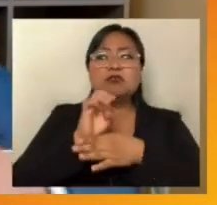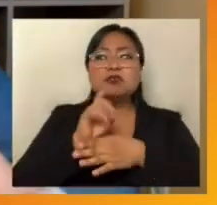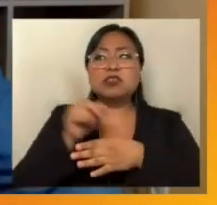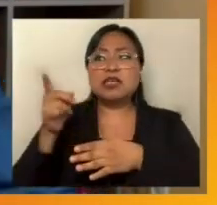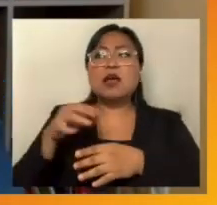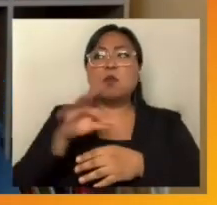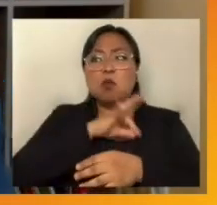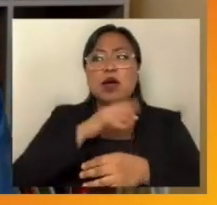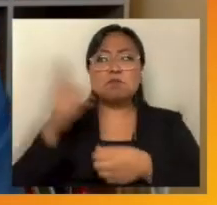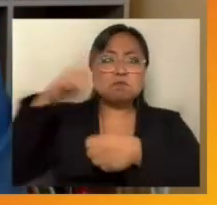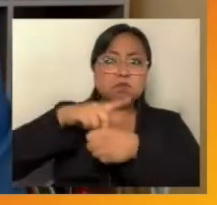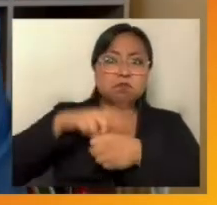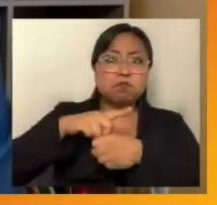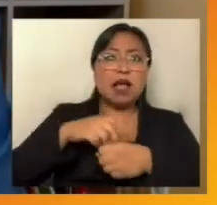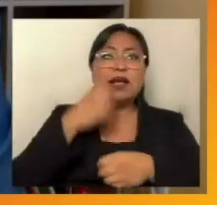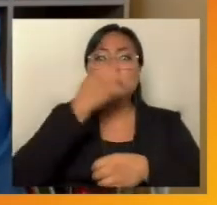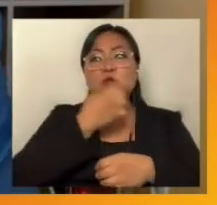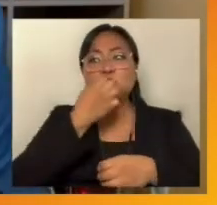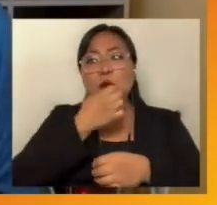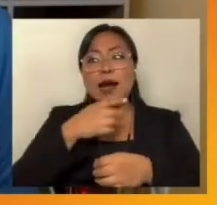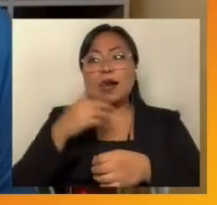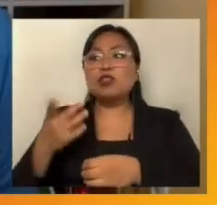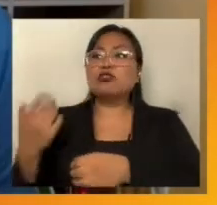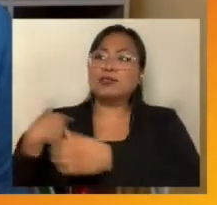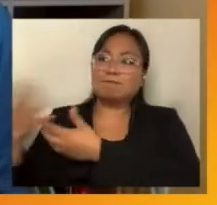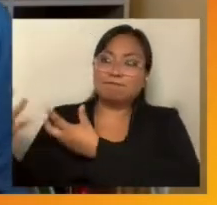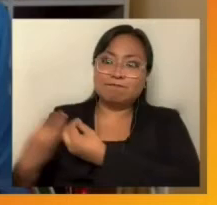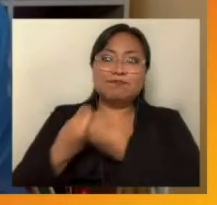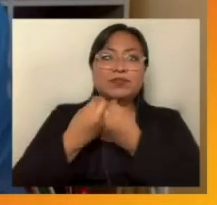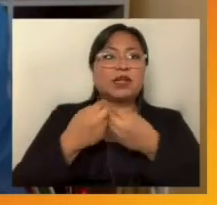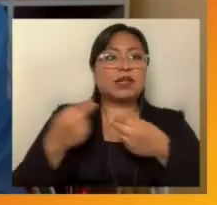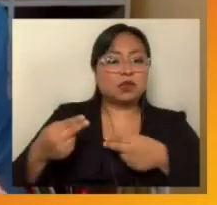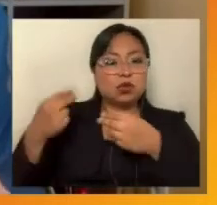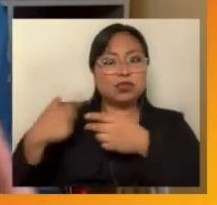pues una escuela o hemos patrocinado unos